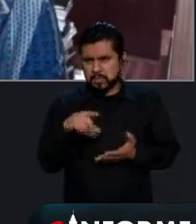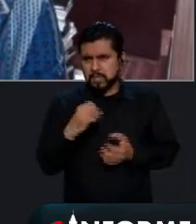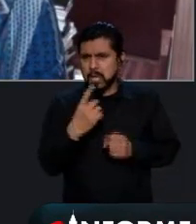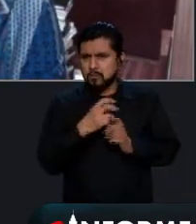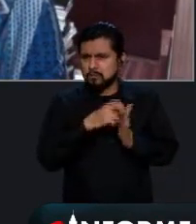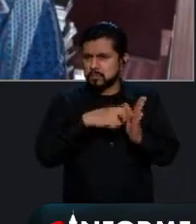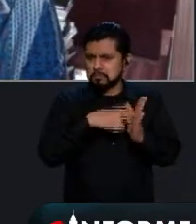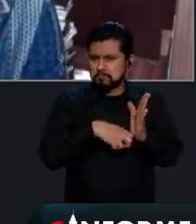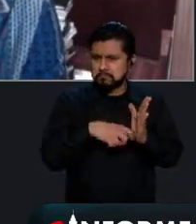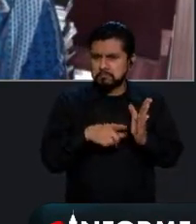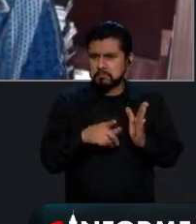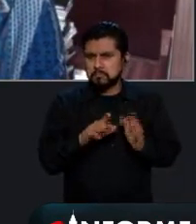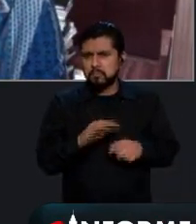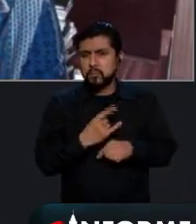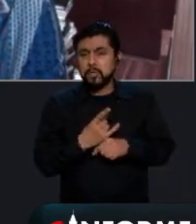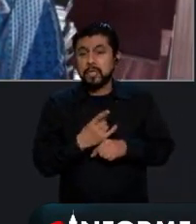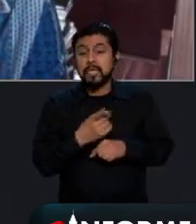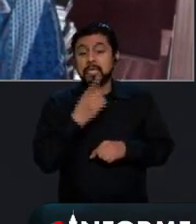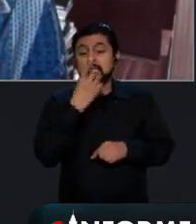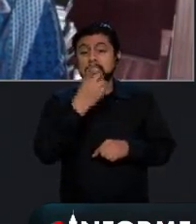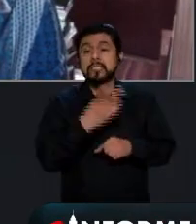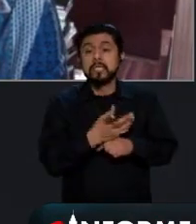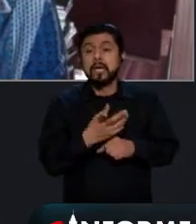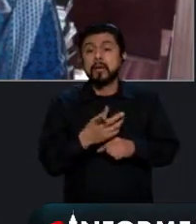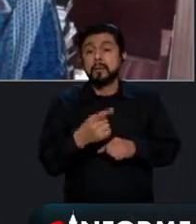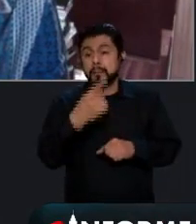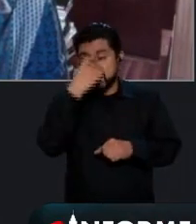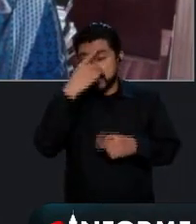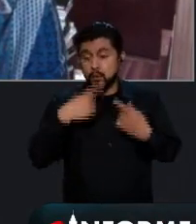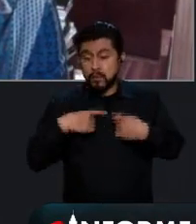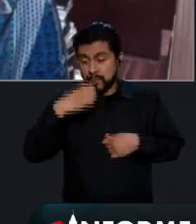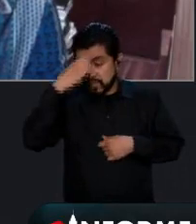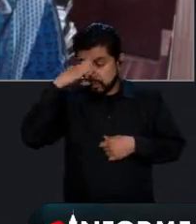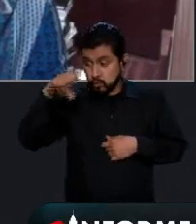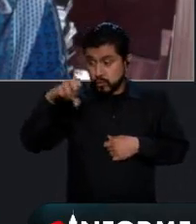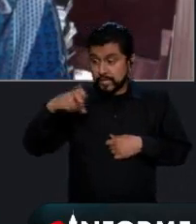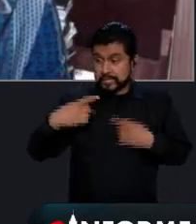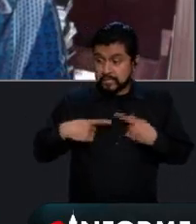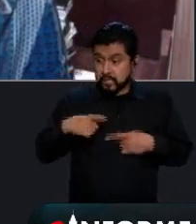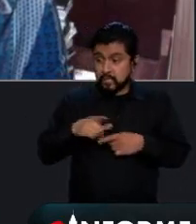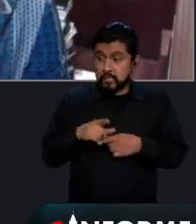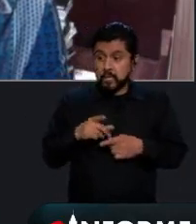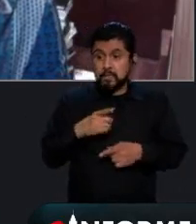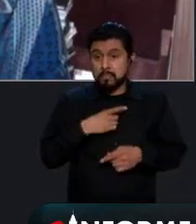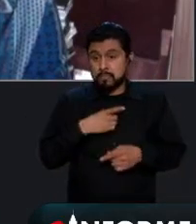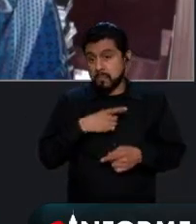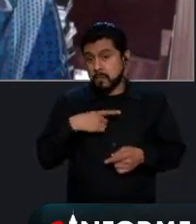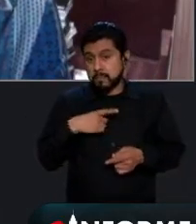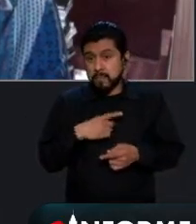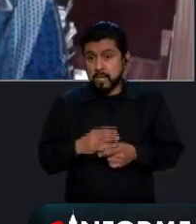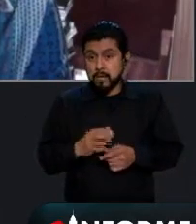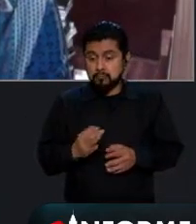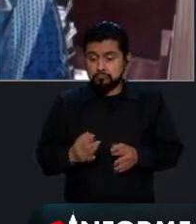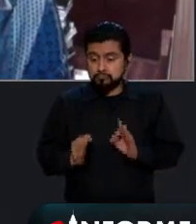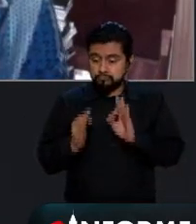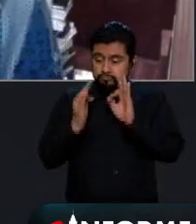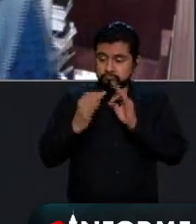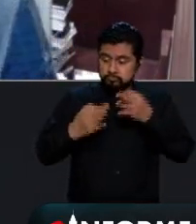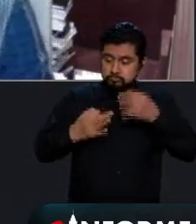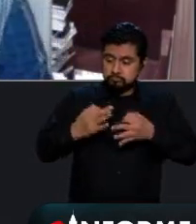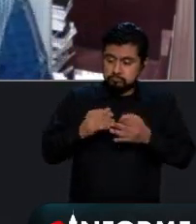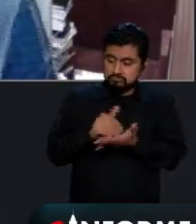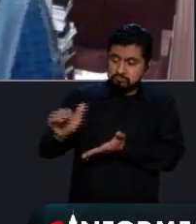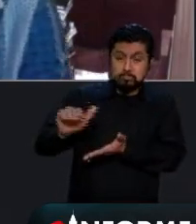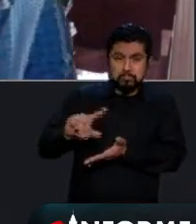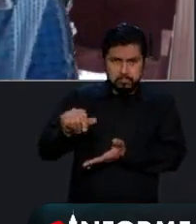modificaciones porque para según expulsar a un extranjero pues se debería tener audiencia. ¿Qué pasa con ello? Sí,